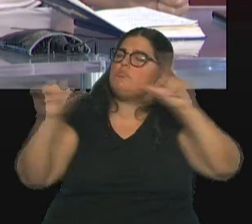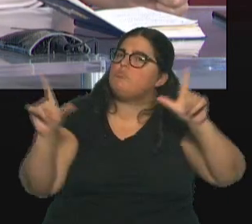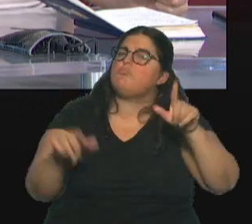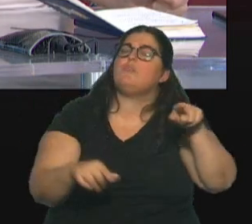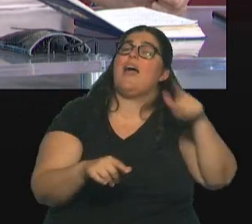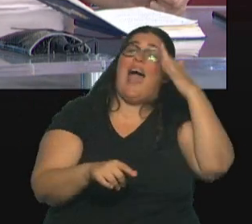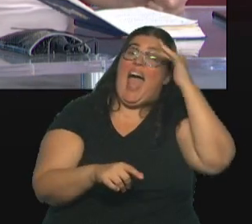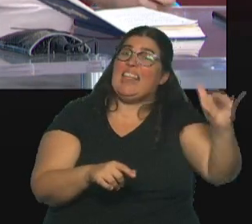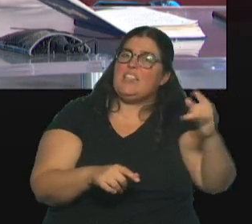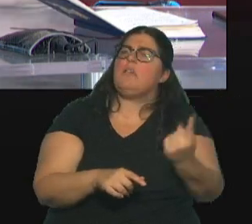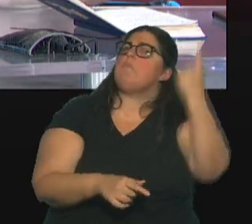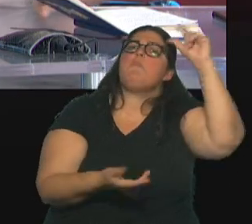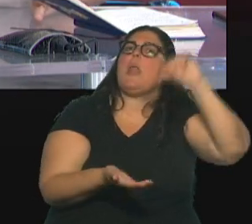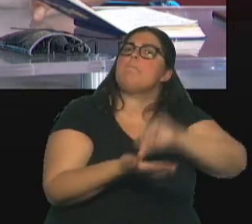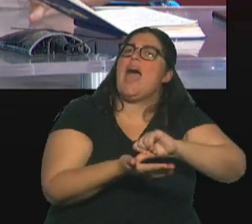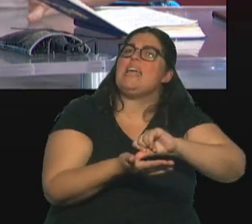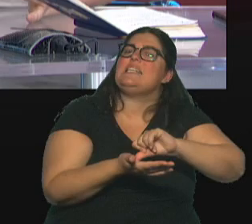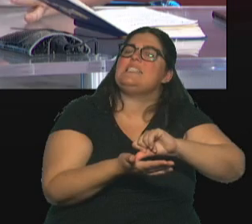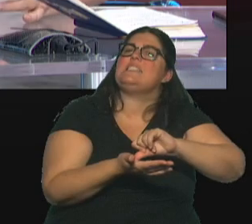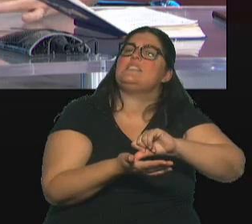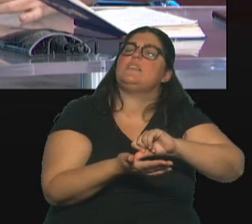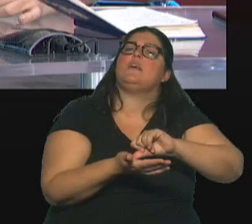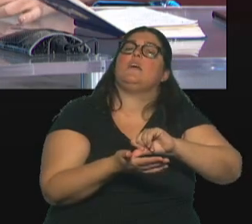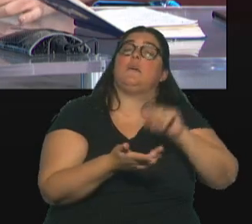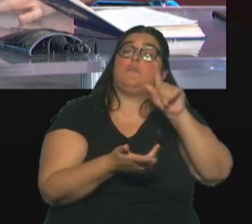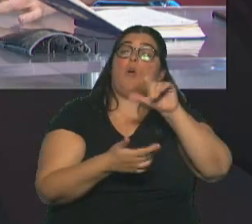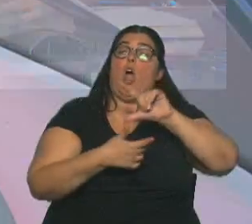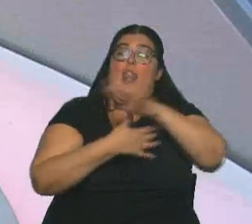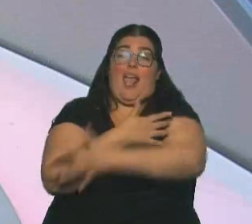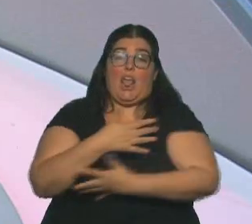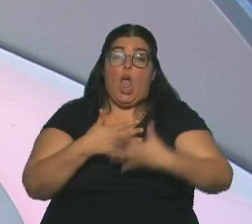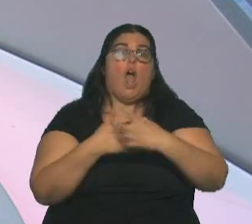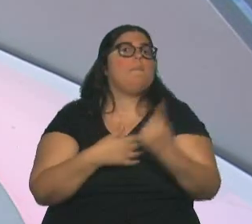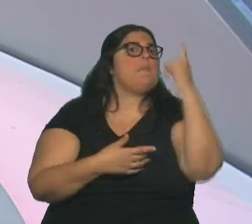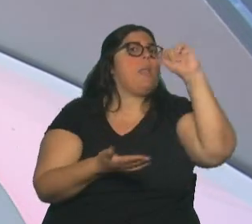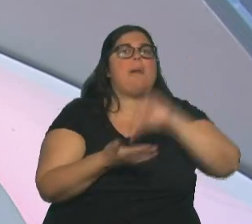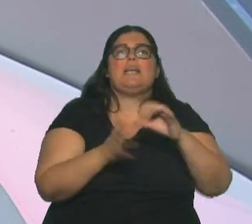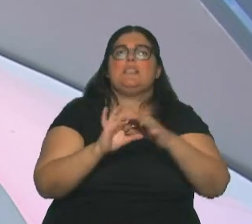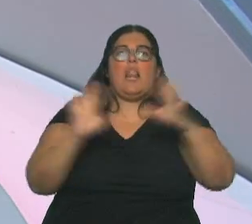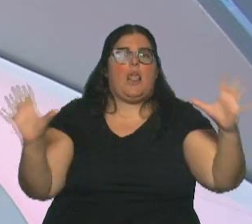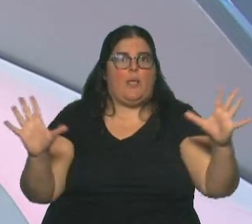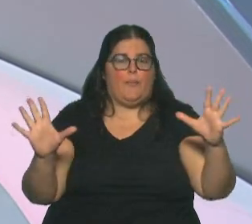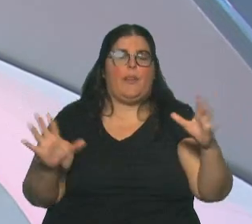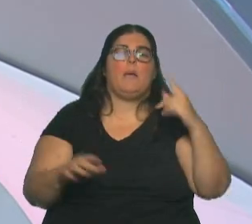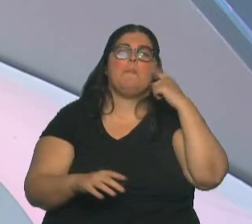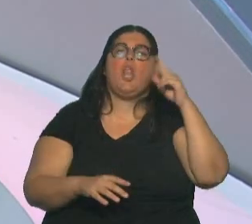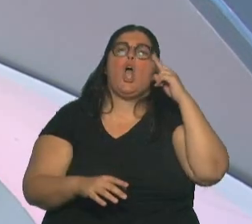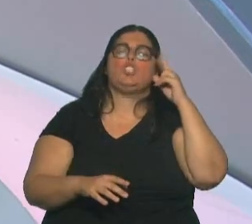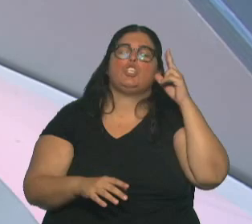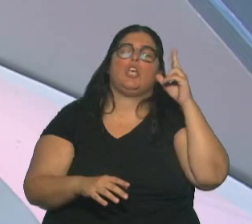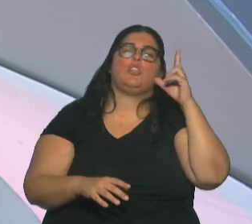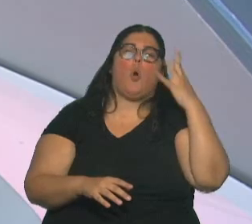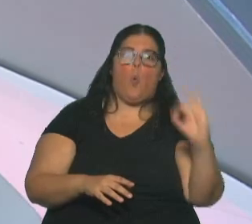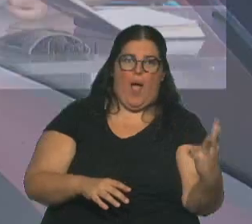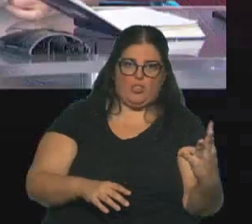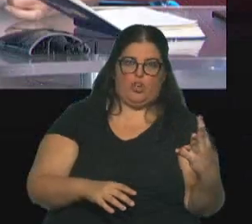primer país en independizarse de toda la región. Lo hace en 1804 y quien va a gobernar, de hecho, va a ser